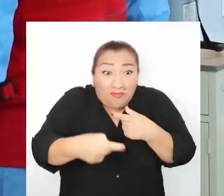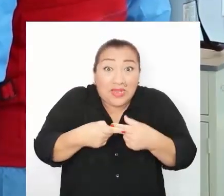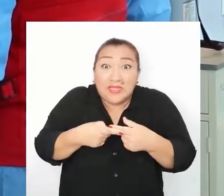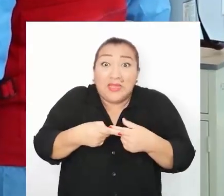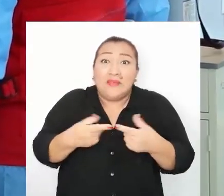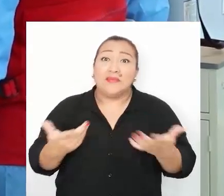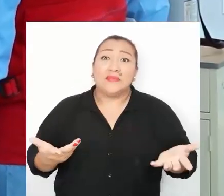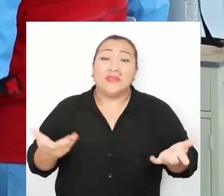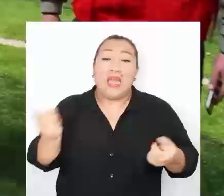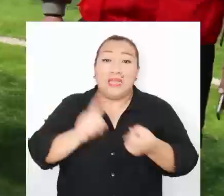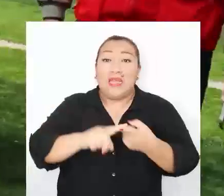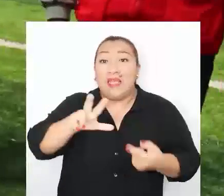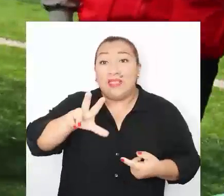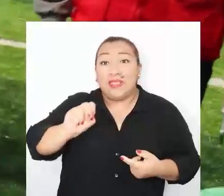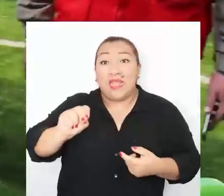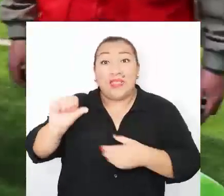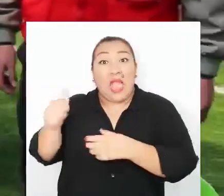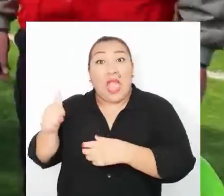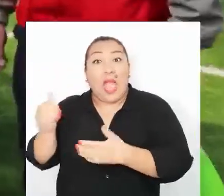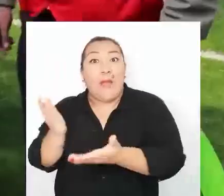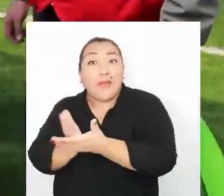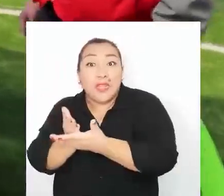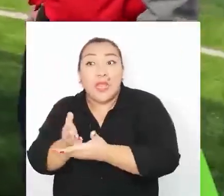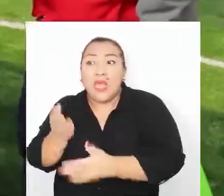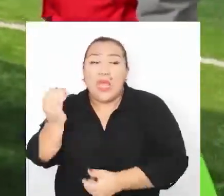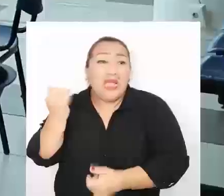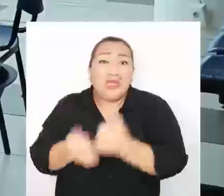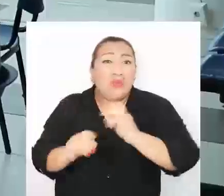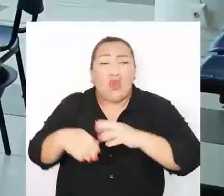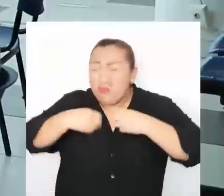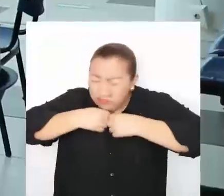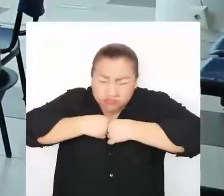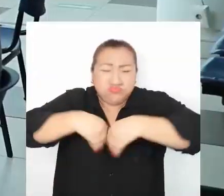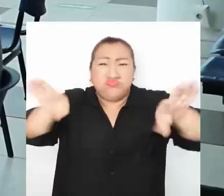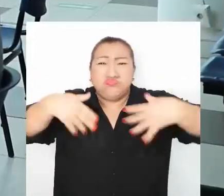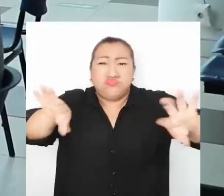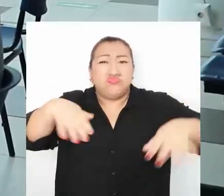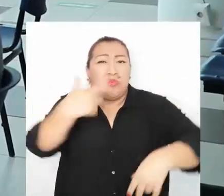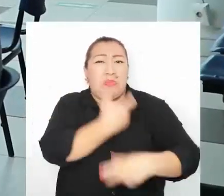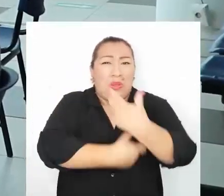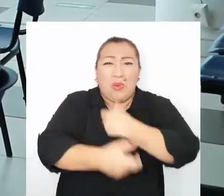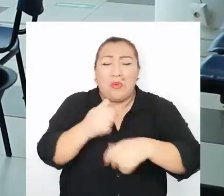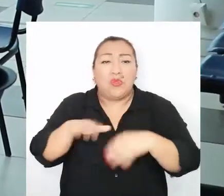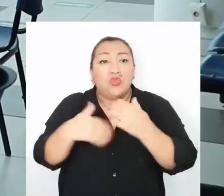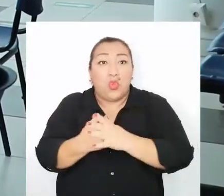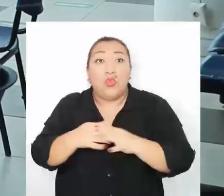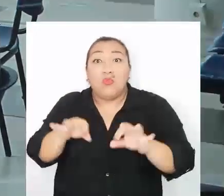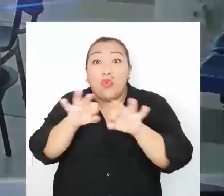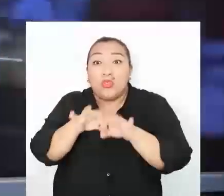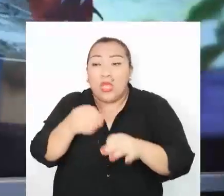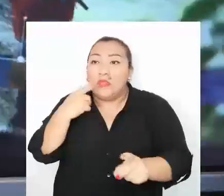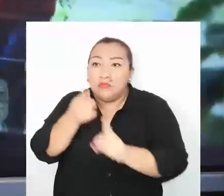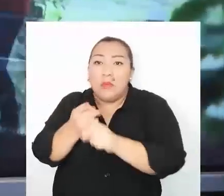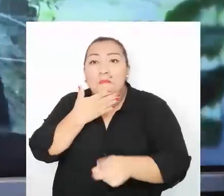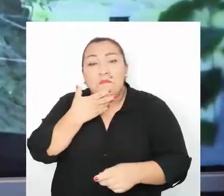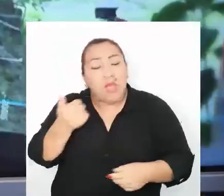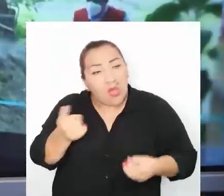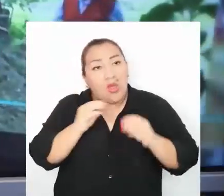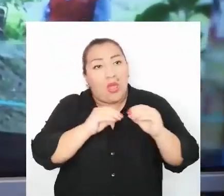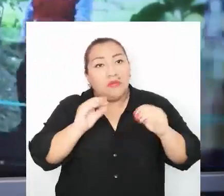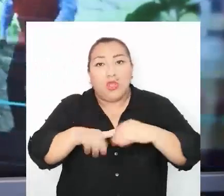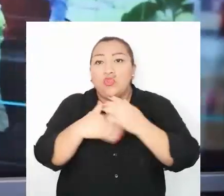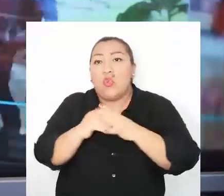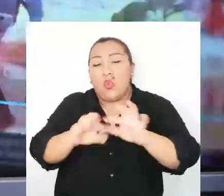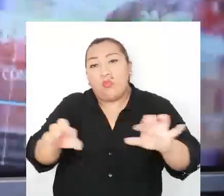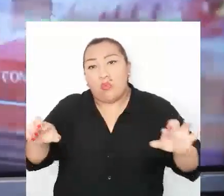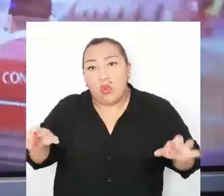se venzan, que se generen todas las estrategias que sean necesarias para una mejor cobertura de la población. ¿Estos 2 millones de